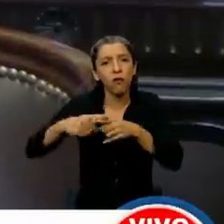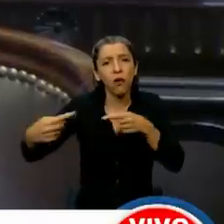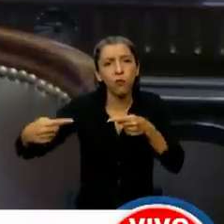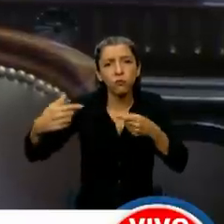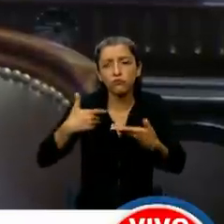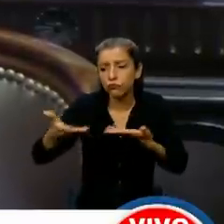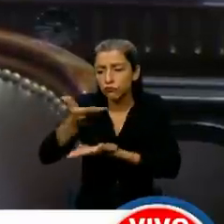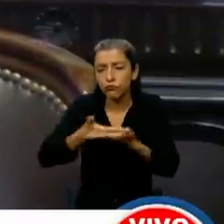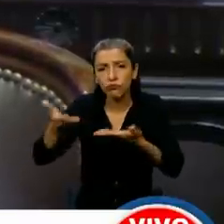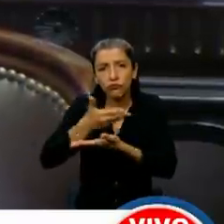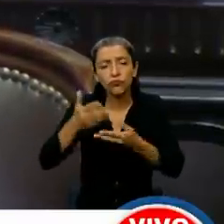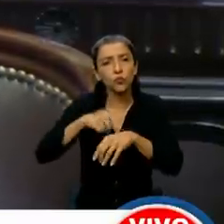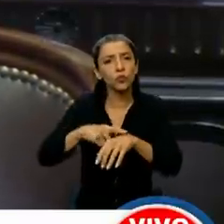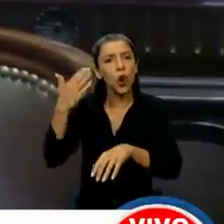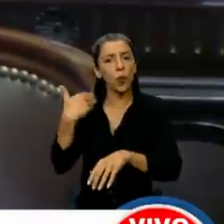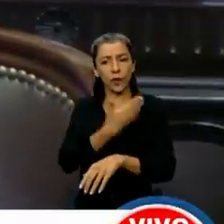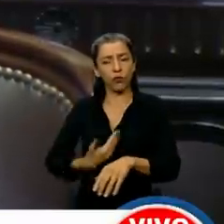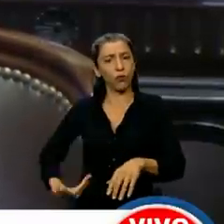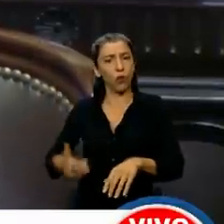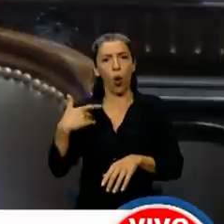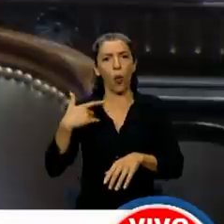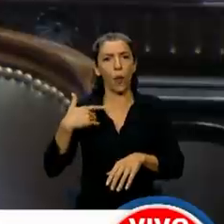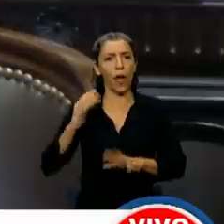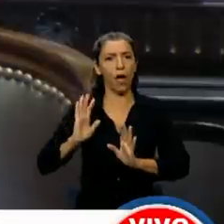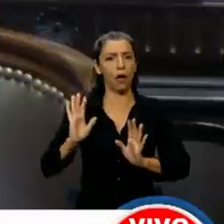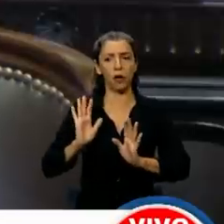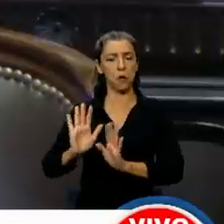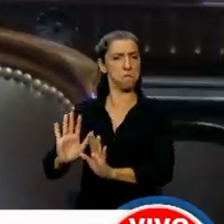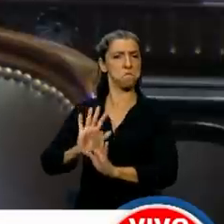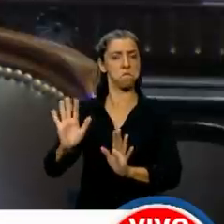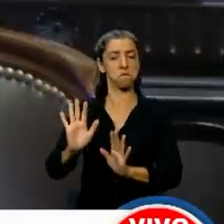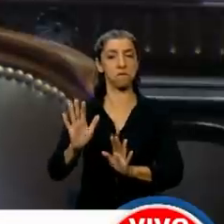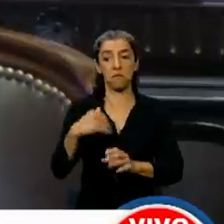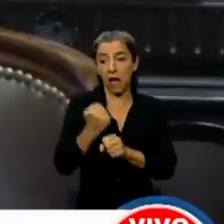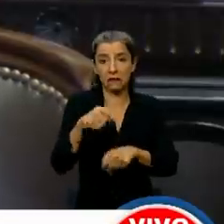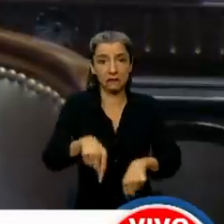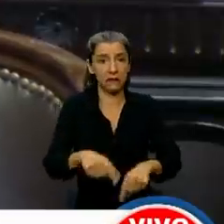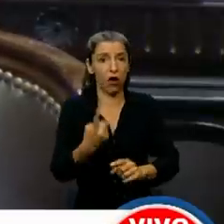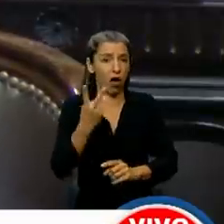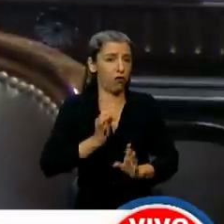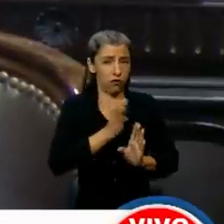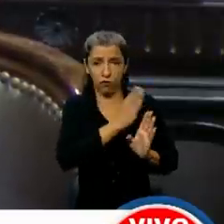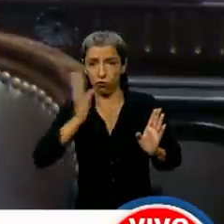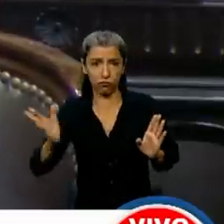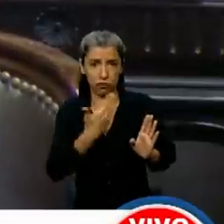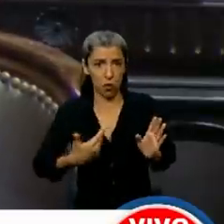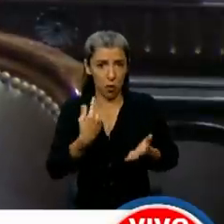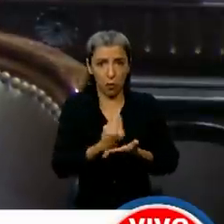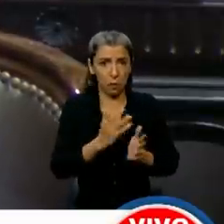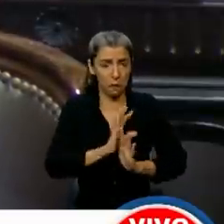hasta el momento el gobierno no había tenido un gesto que este gobierno no ha tenido en los dos años de gobierno